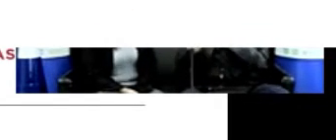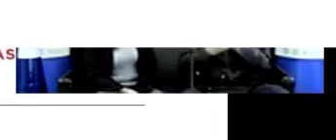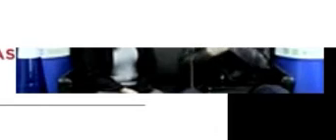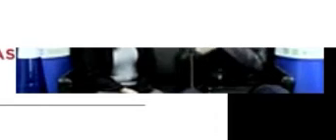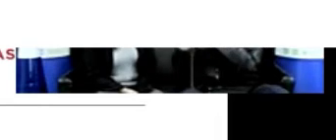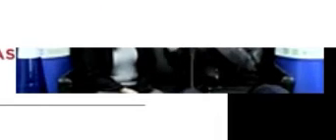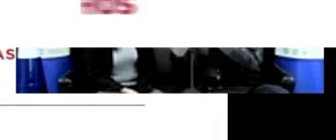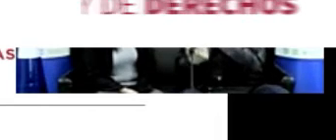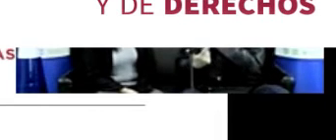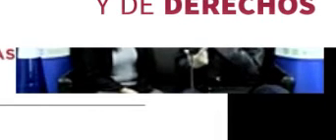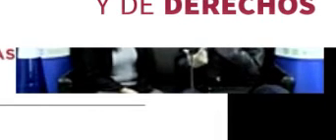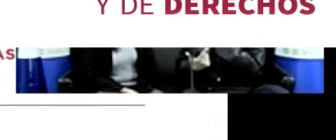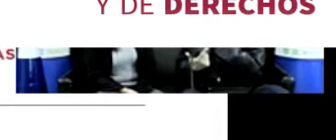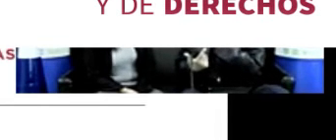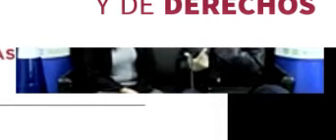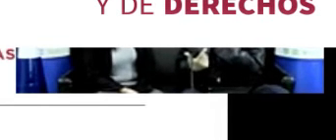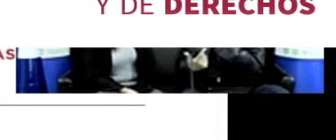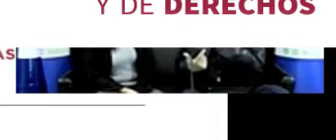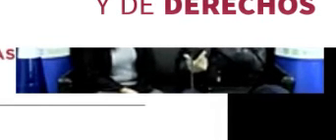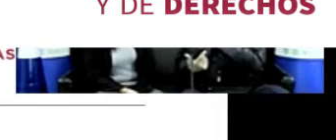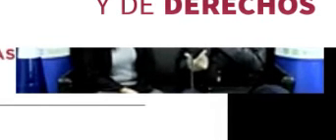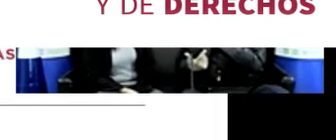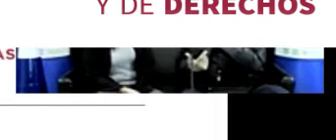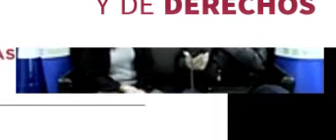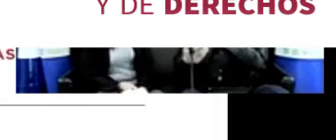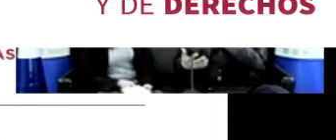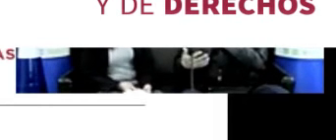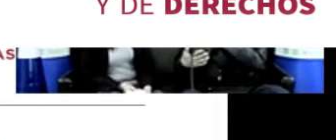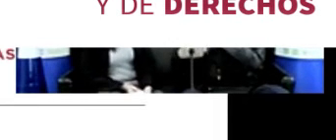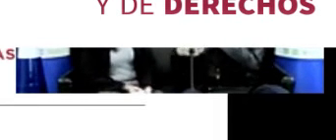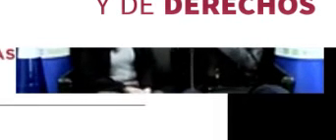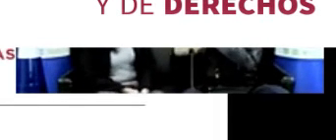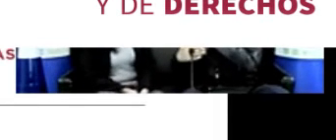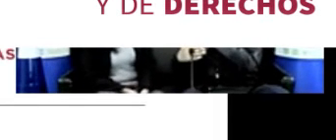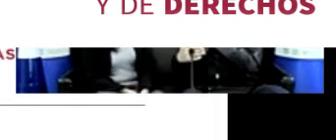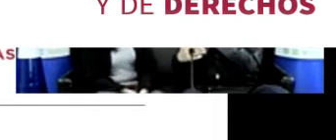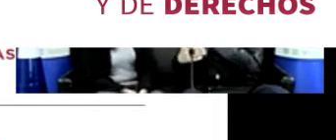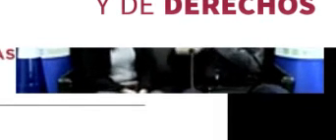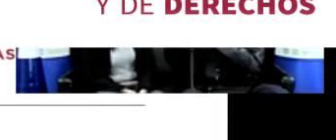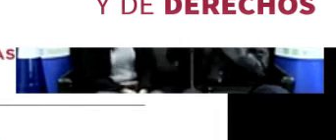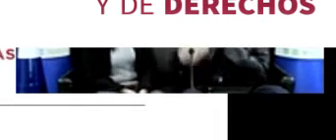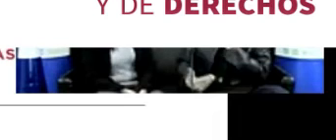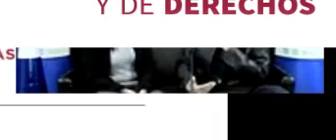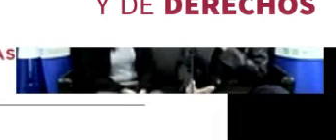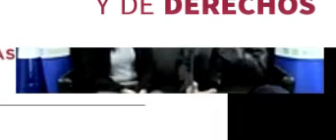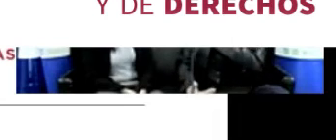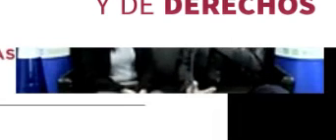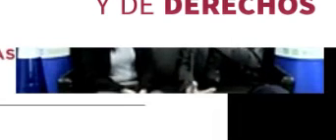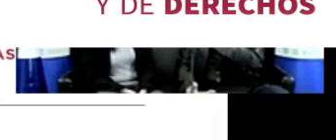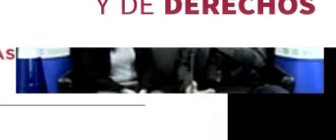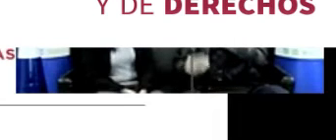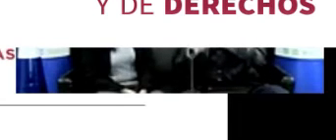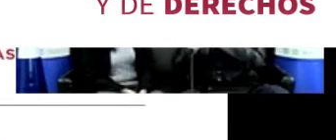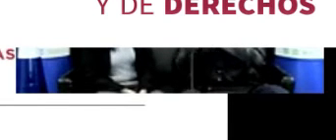dar cuenta que los demás lo notan. Ver resultados. Y ver resultados, y esto lo motiva a seguir con su